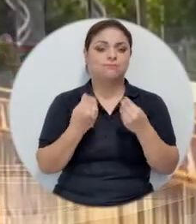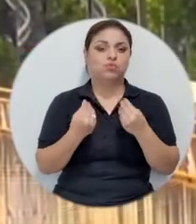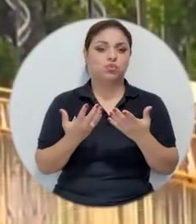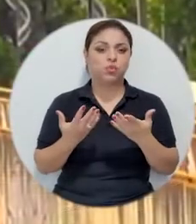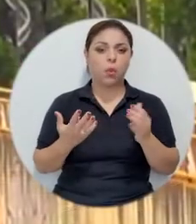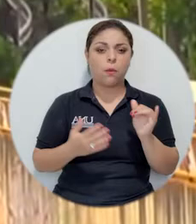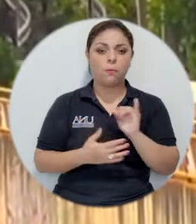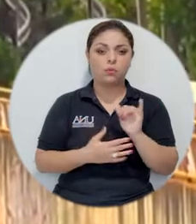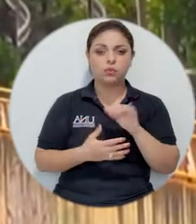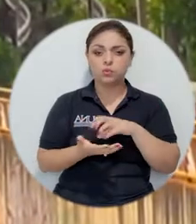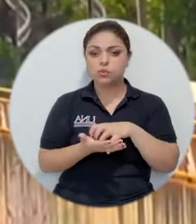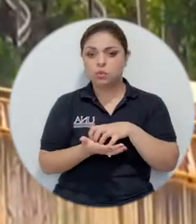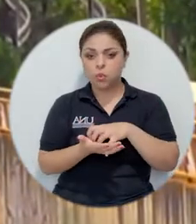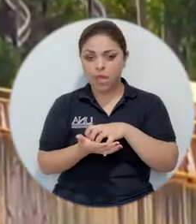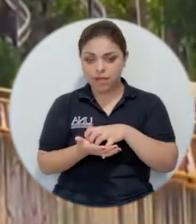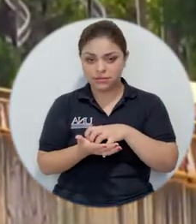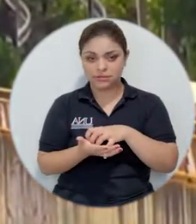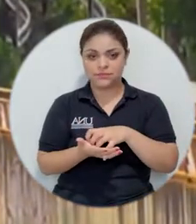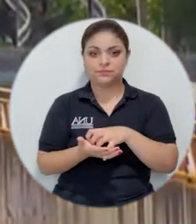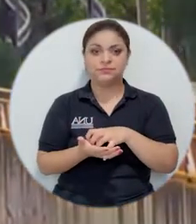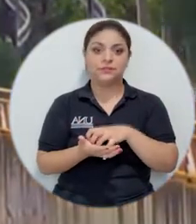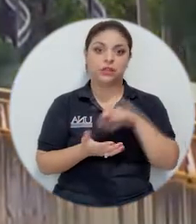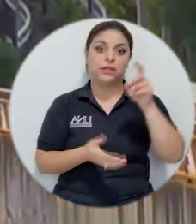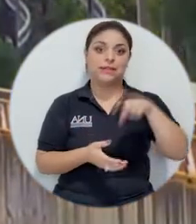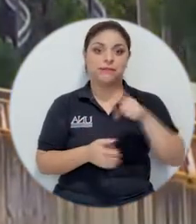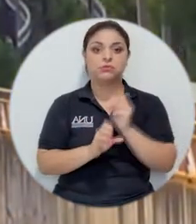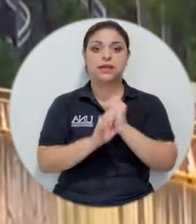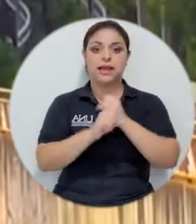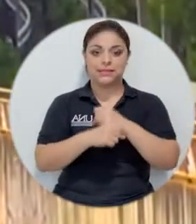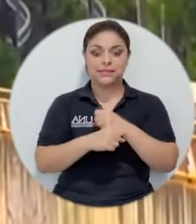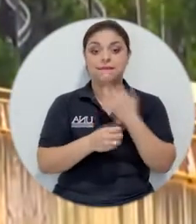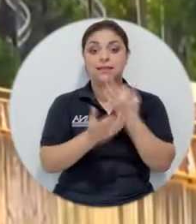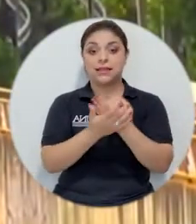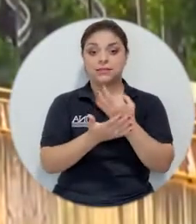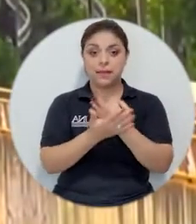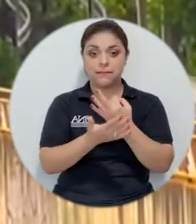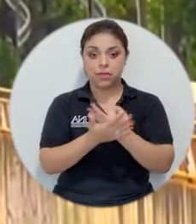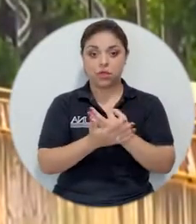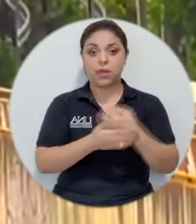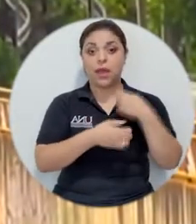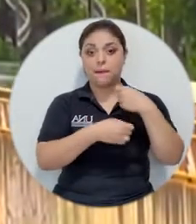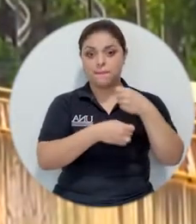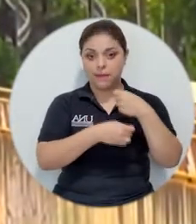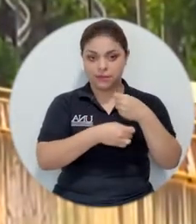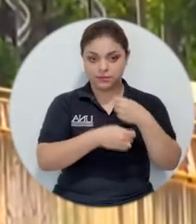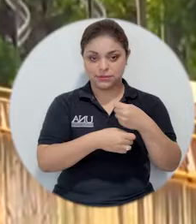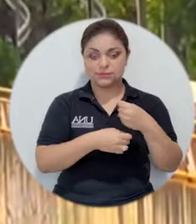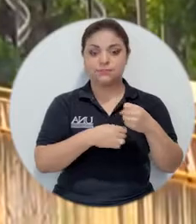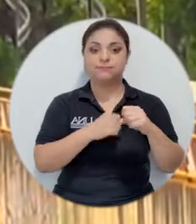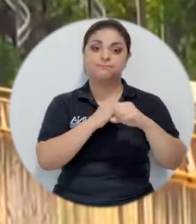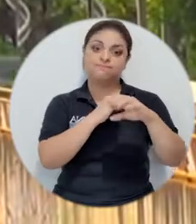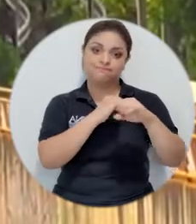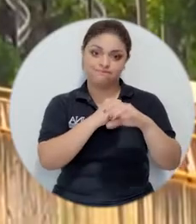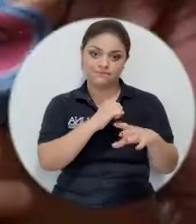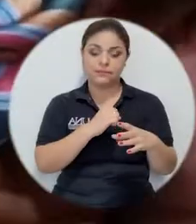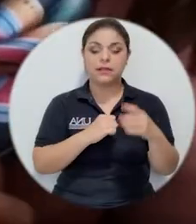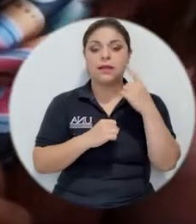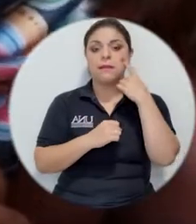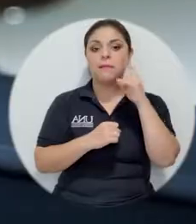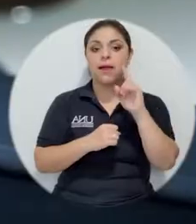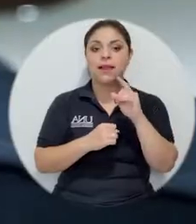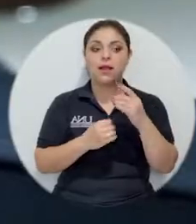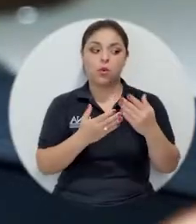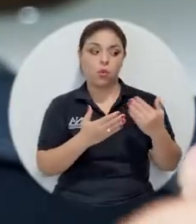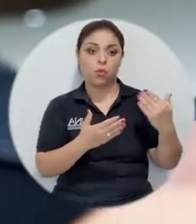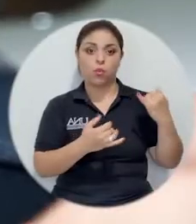Diría yo, con muchas dudas en torno a lo que hay que hacer en el financiamiento de campañas, y que ha despertado en las